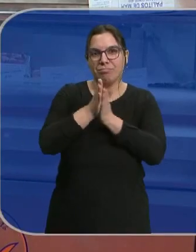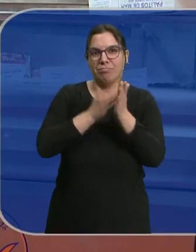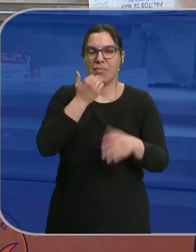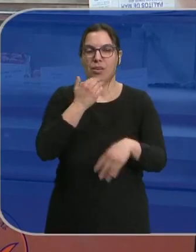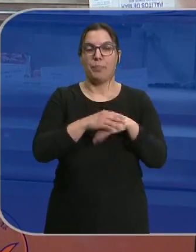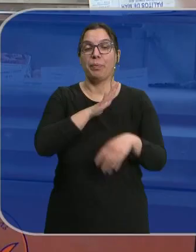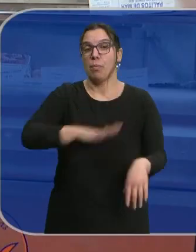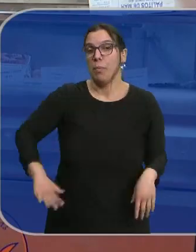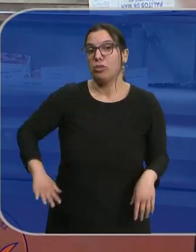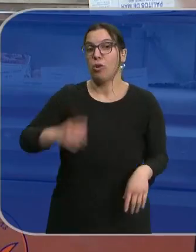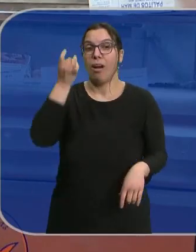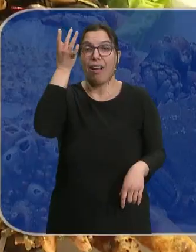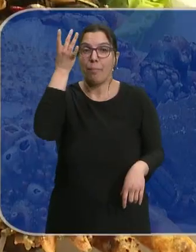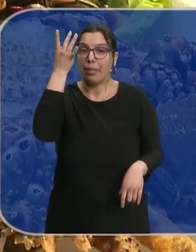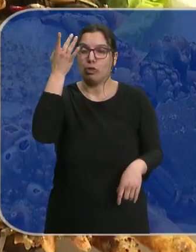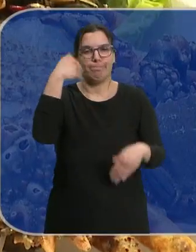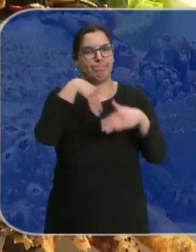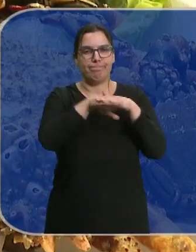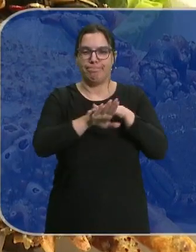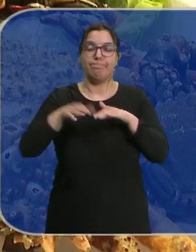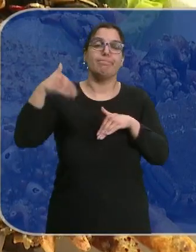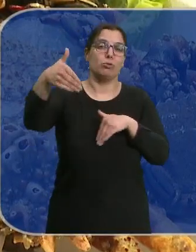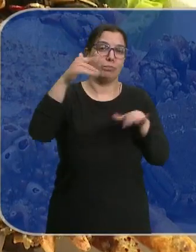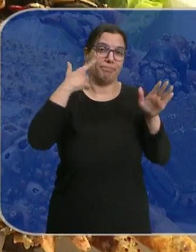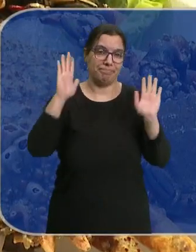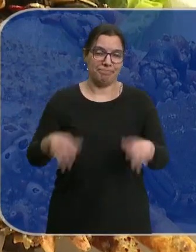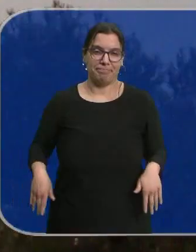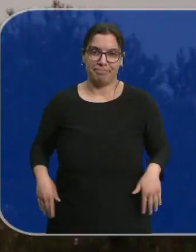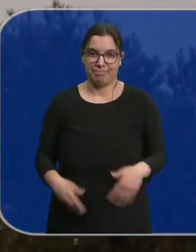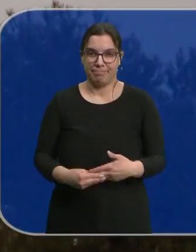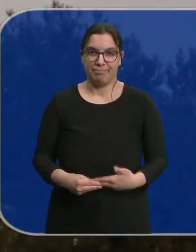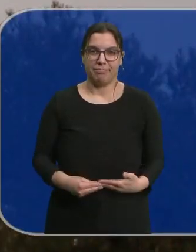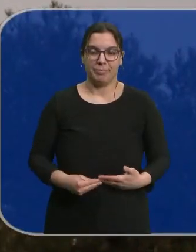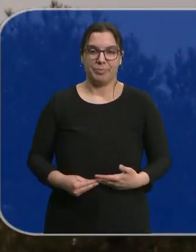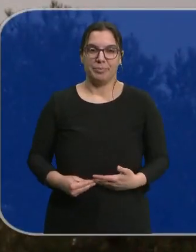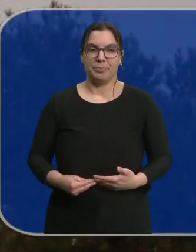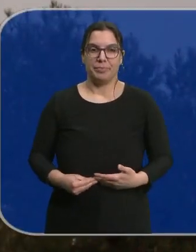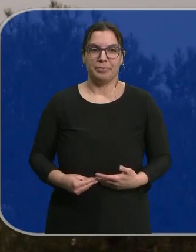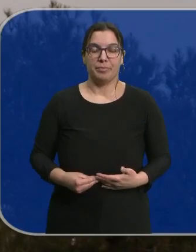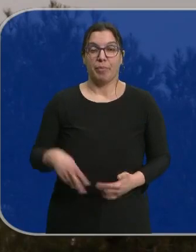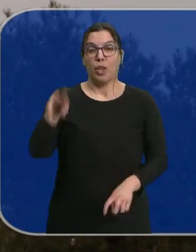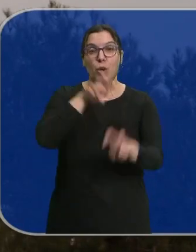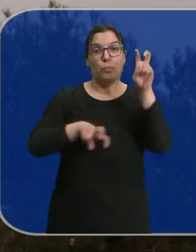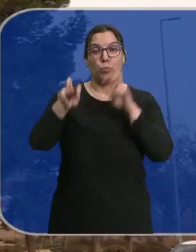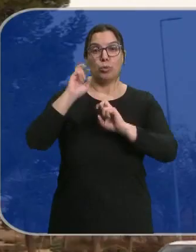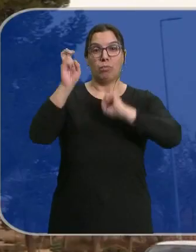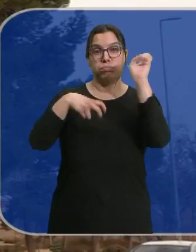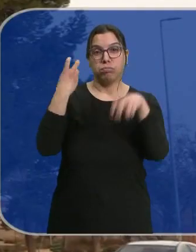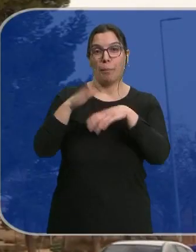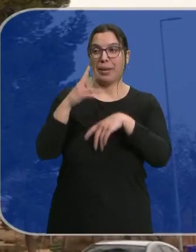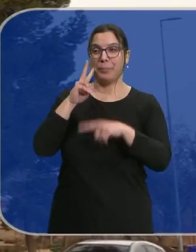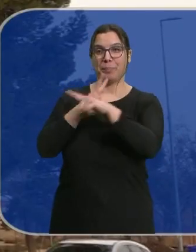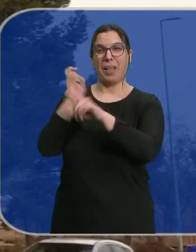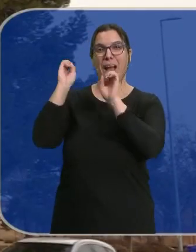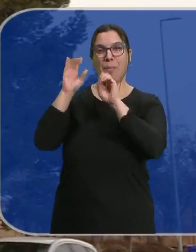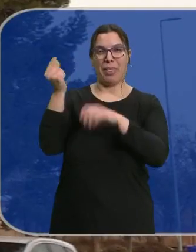De momento, dicen, los caprichos los dejamos para otro día. Se sigue buscando una segunda vida para los